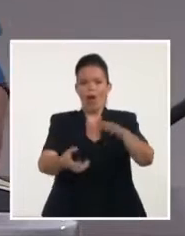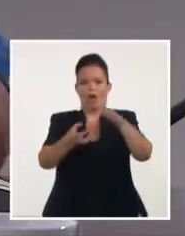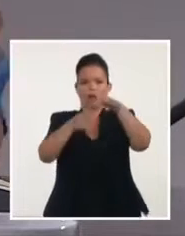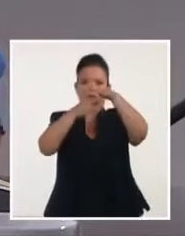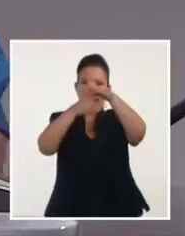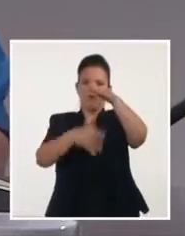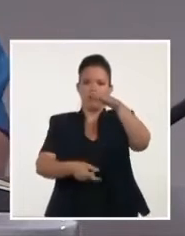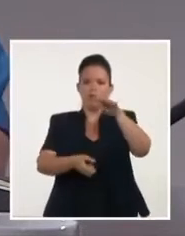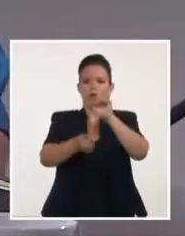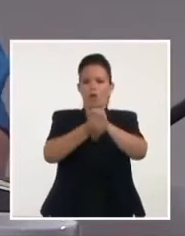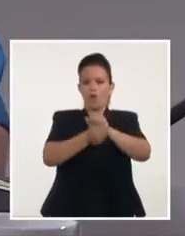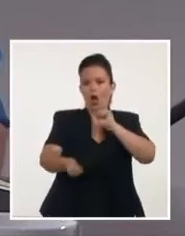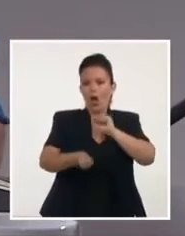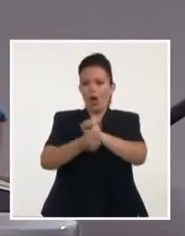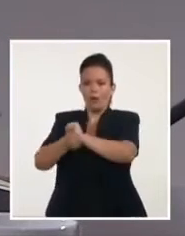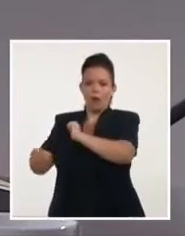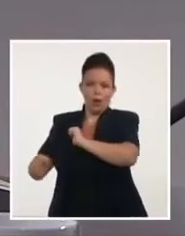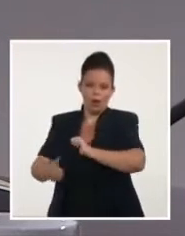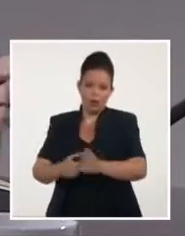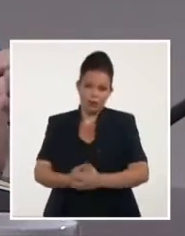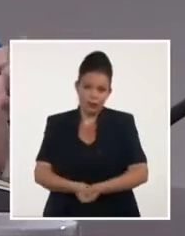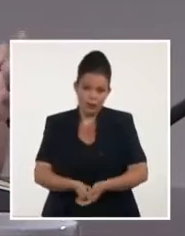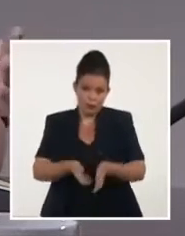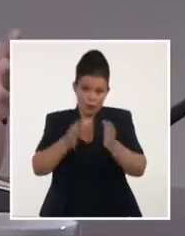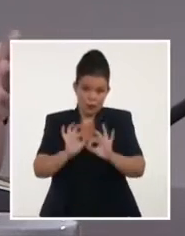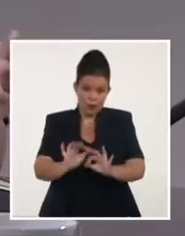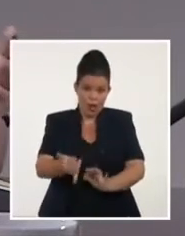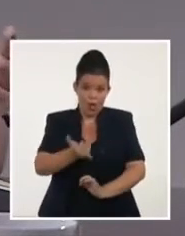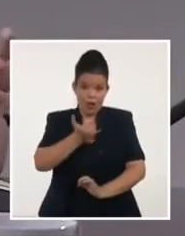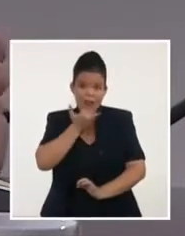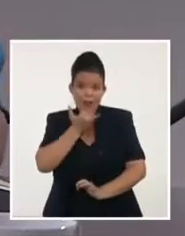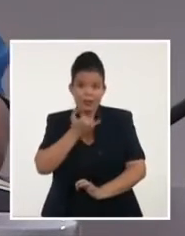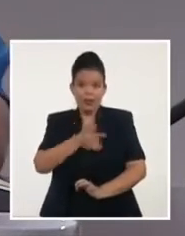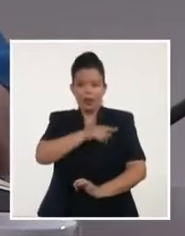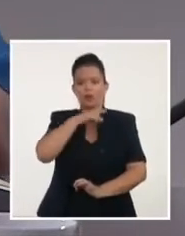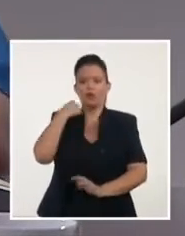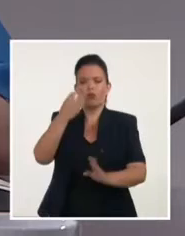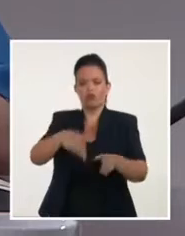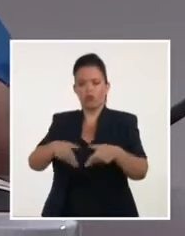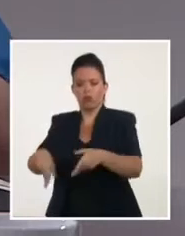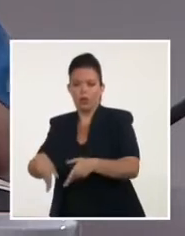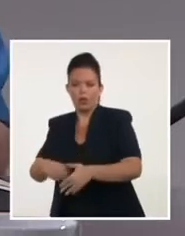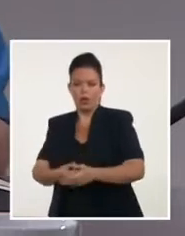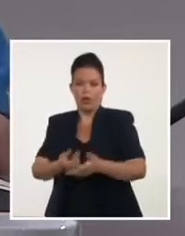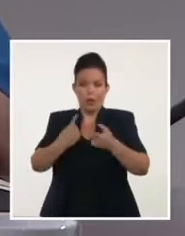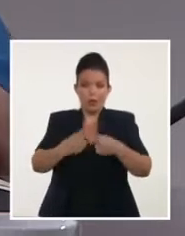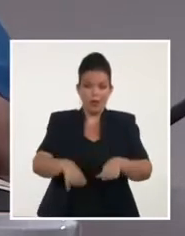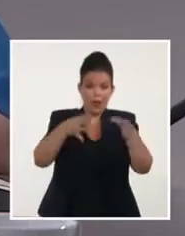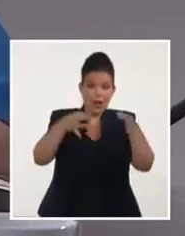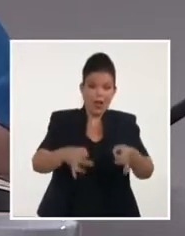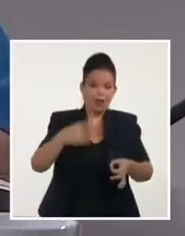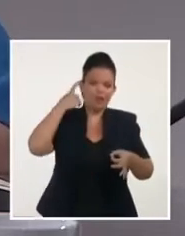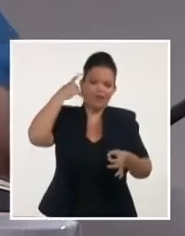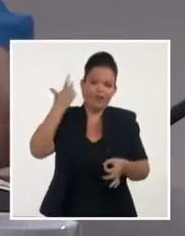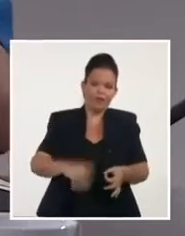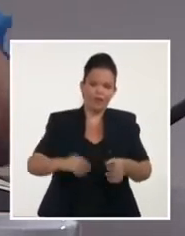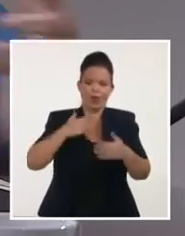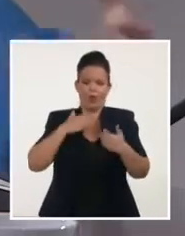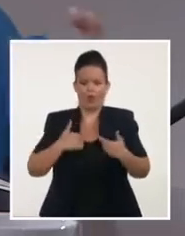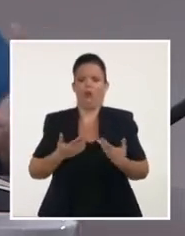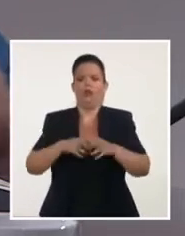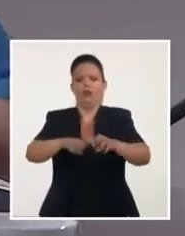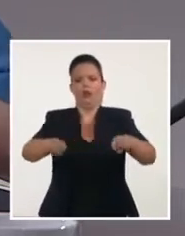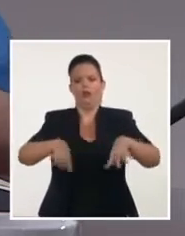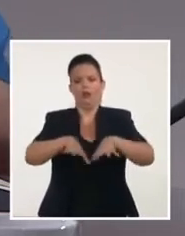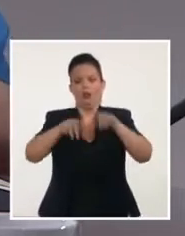no pudieron con esa historia, pero no sabemos qué pasó ahí. Por eso te digo la importancia que para ellos tienen